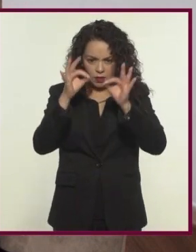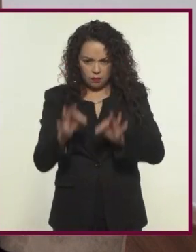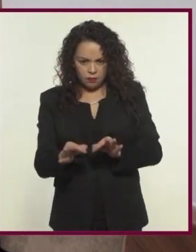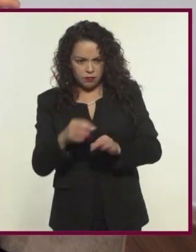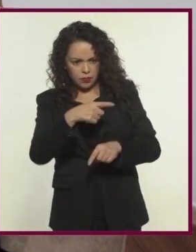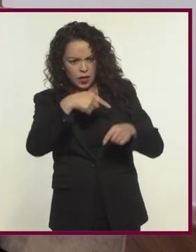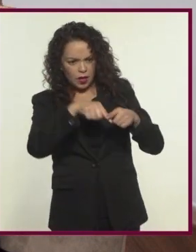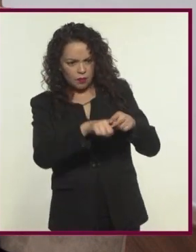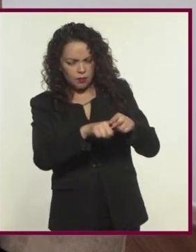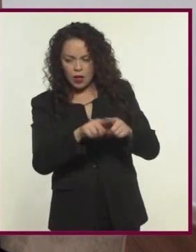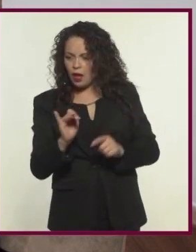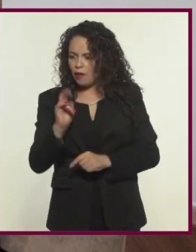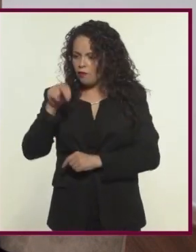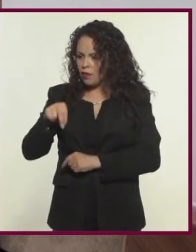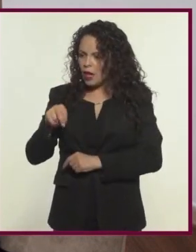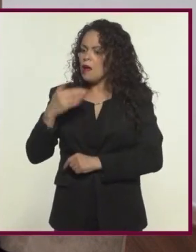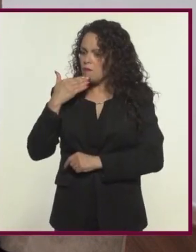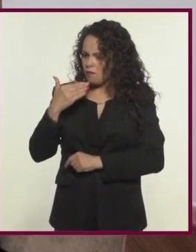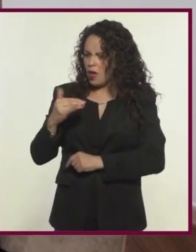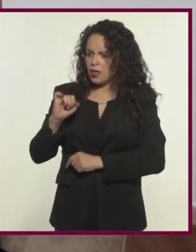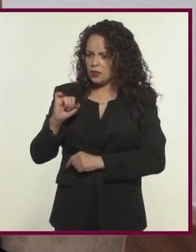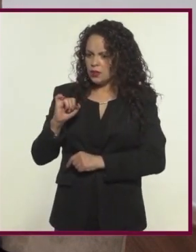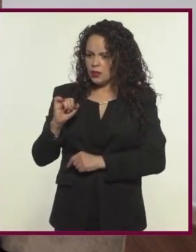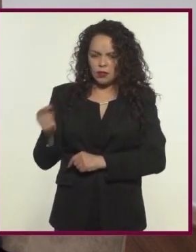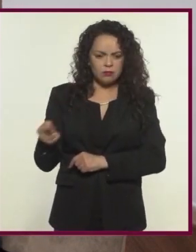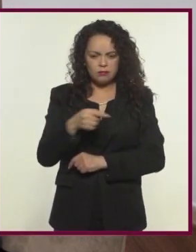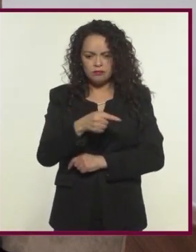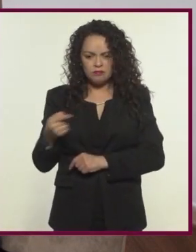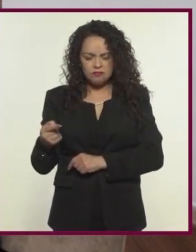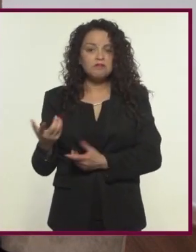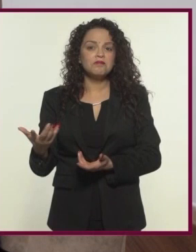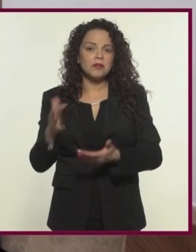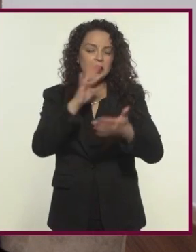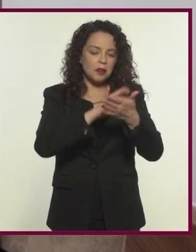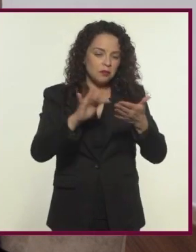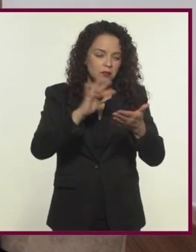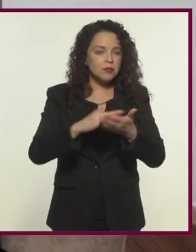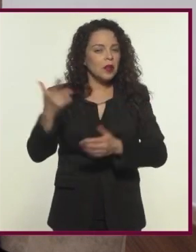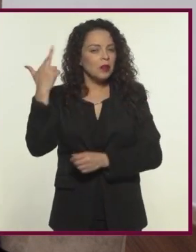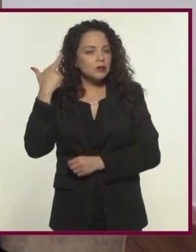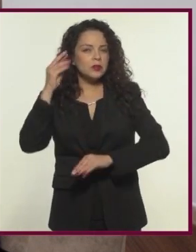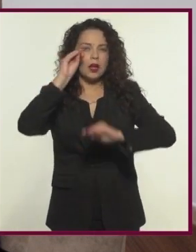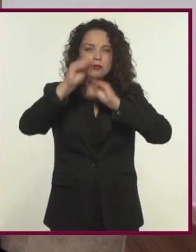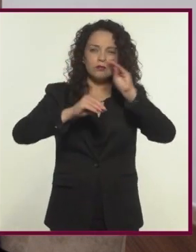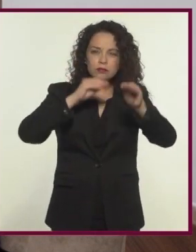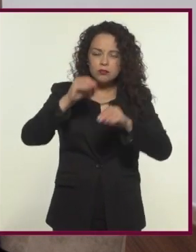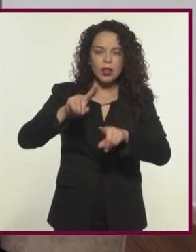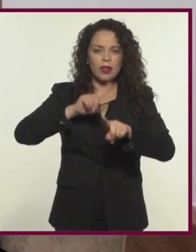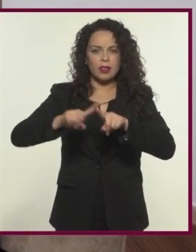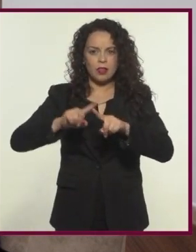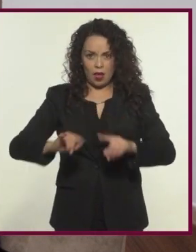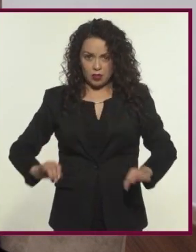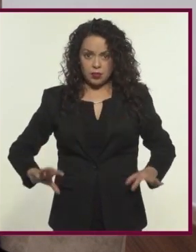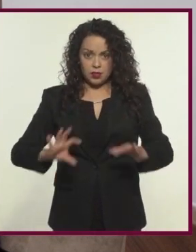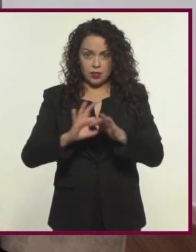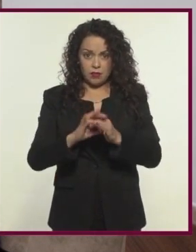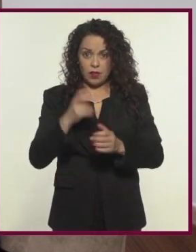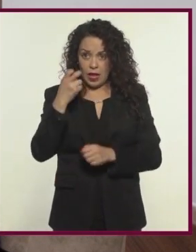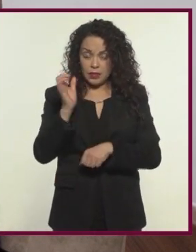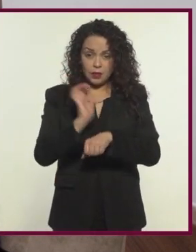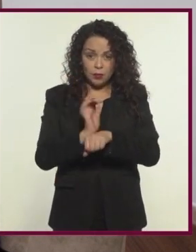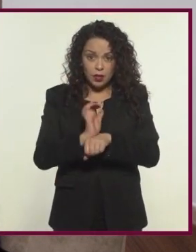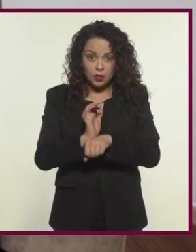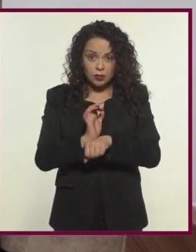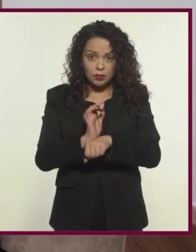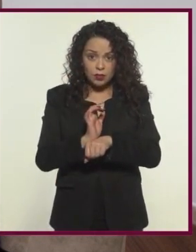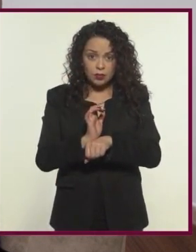se plantea al principio? La imagen, narrativa, sonido, puesta en escena y el montaje son congruentes y armoniosos en la